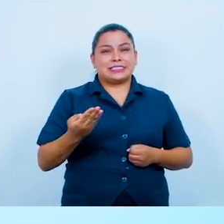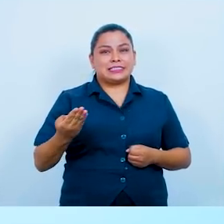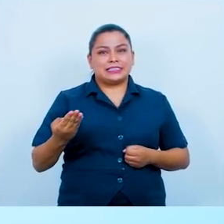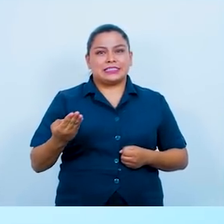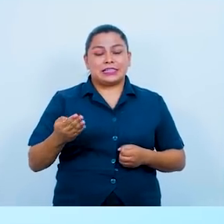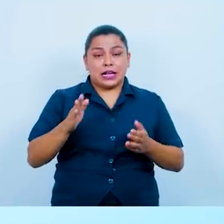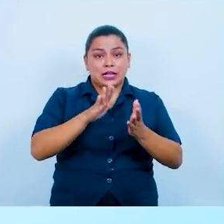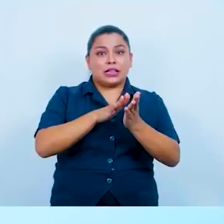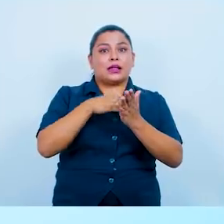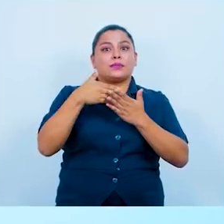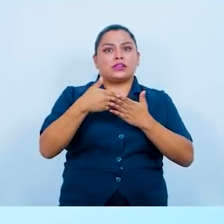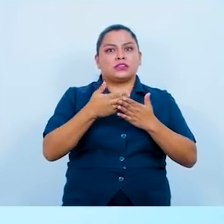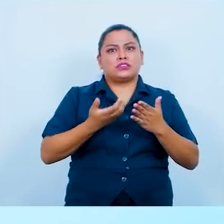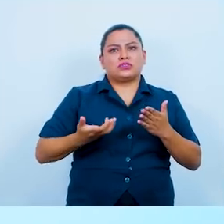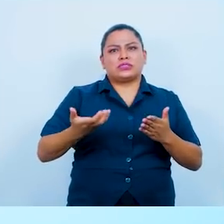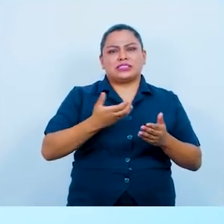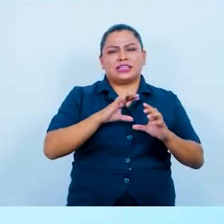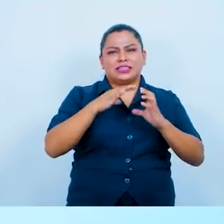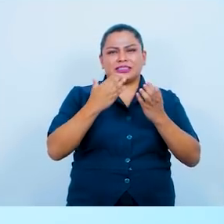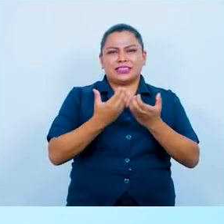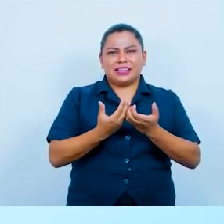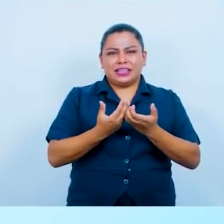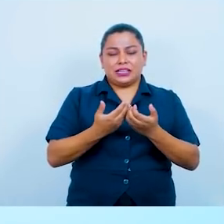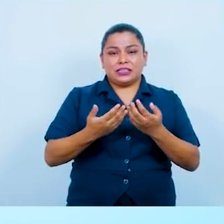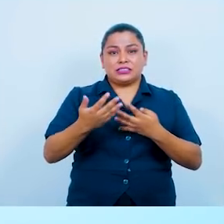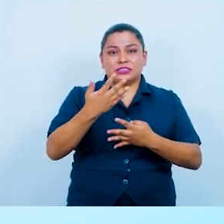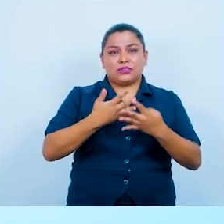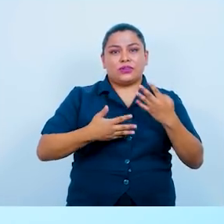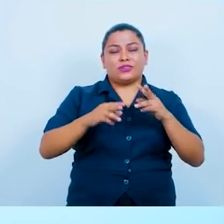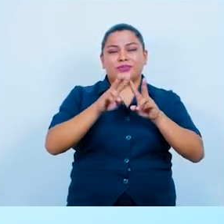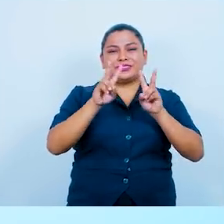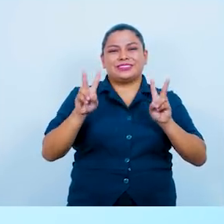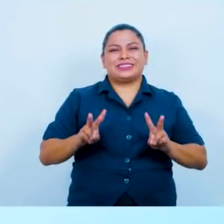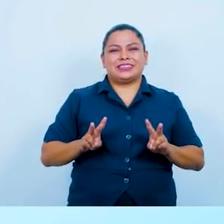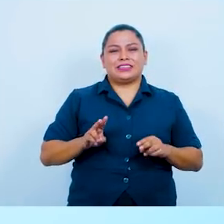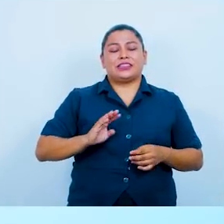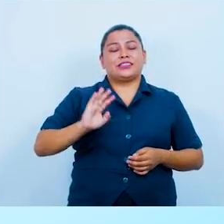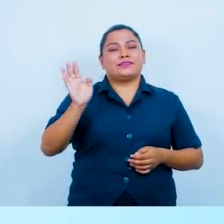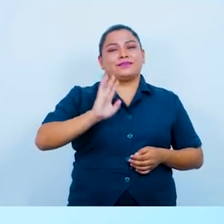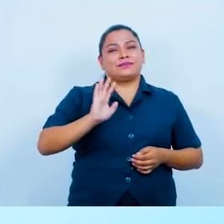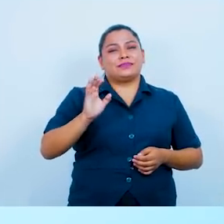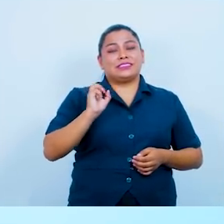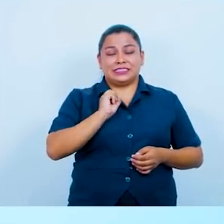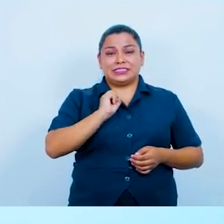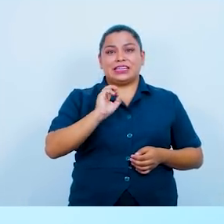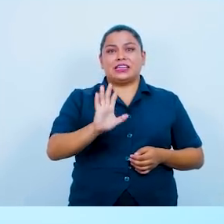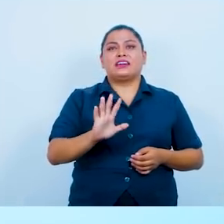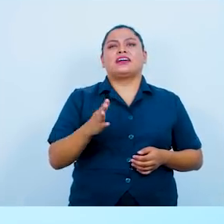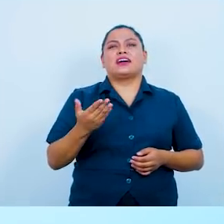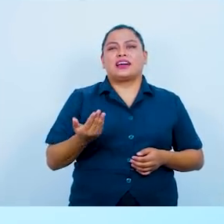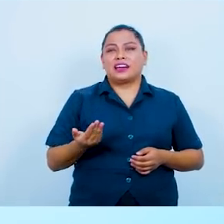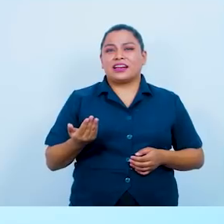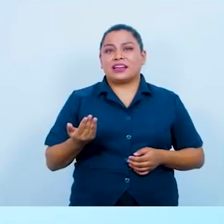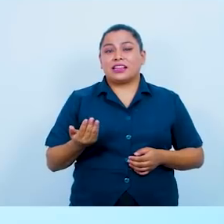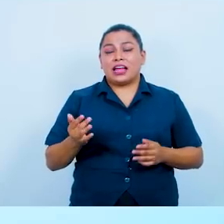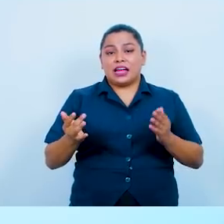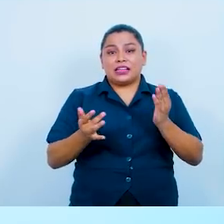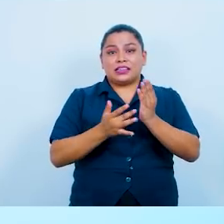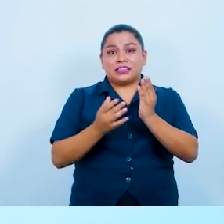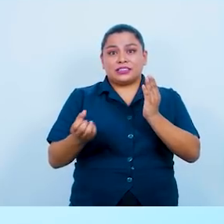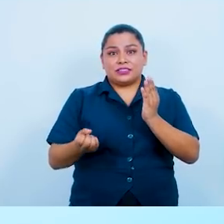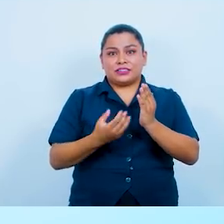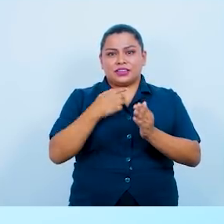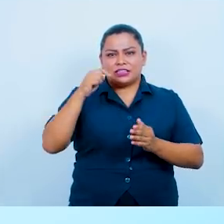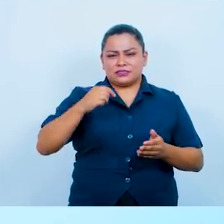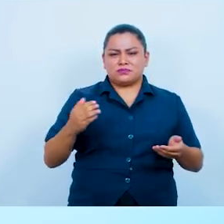la planificación de nuestras clases en entornos virtuales. Nos despedimos diciéndoles que la